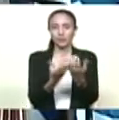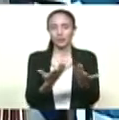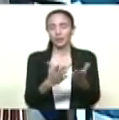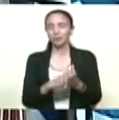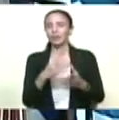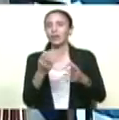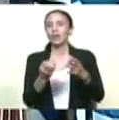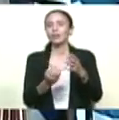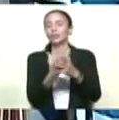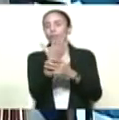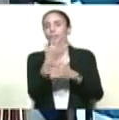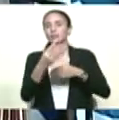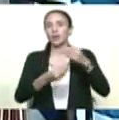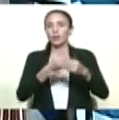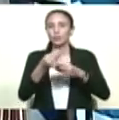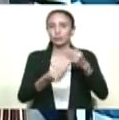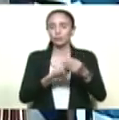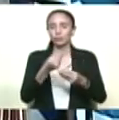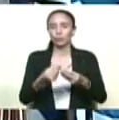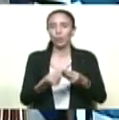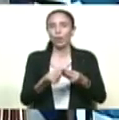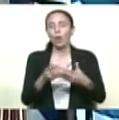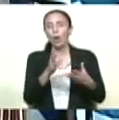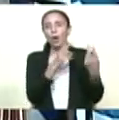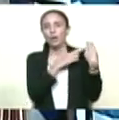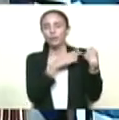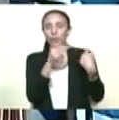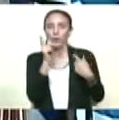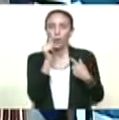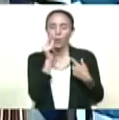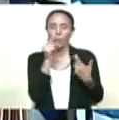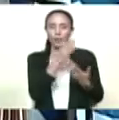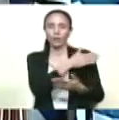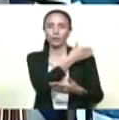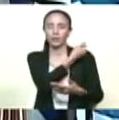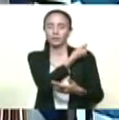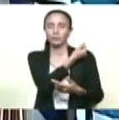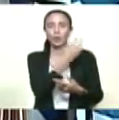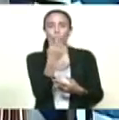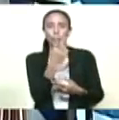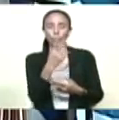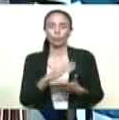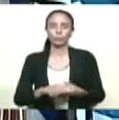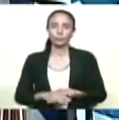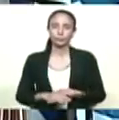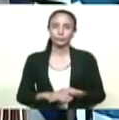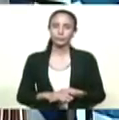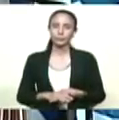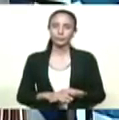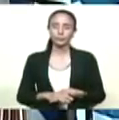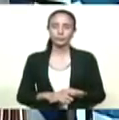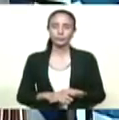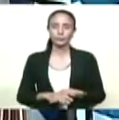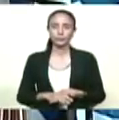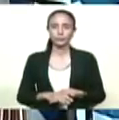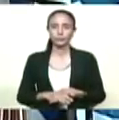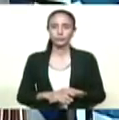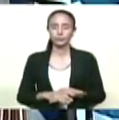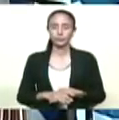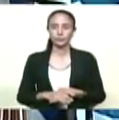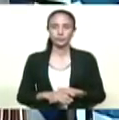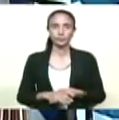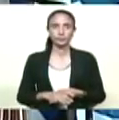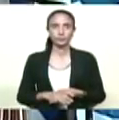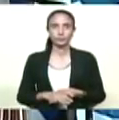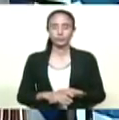creada bajo la gestión de rafael ramírez y la dirección de bernardo mommer de grave